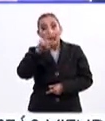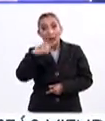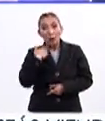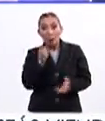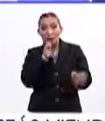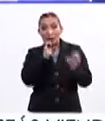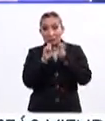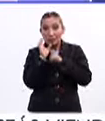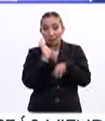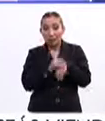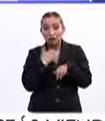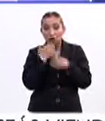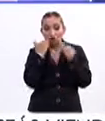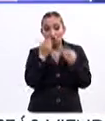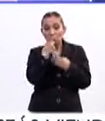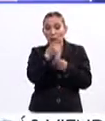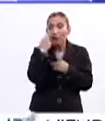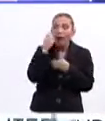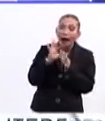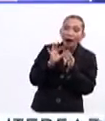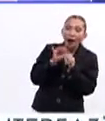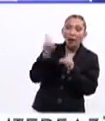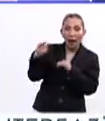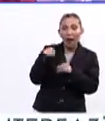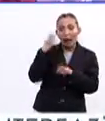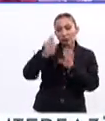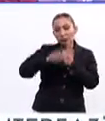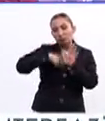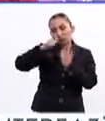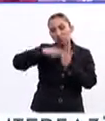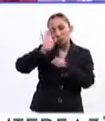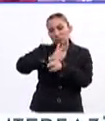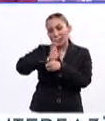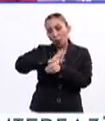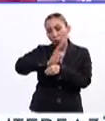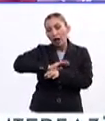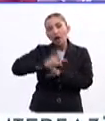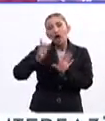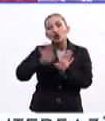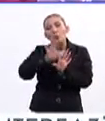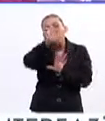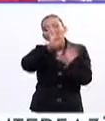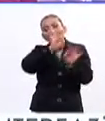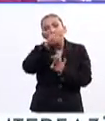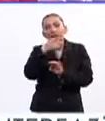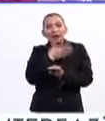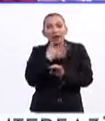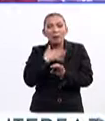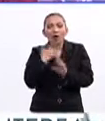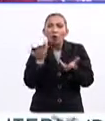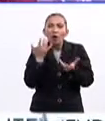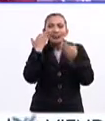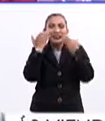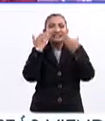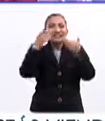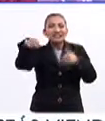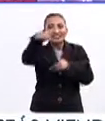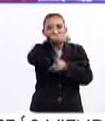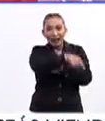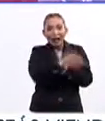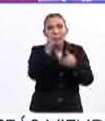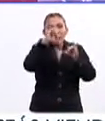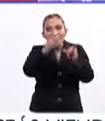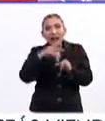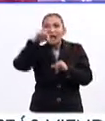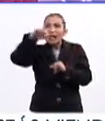concedió su entrevista y su testimonio para este documental. Entonces tenemos como un poco de los testimonios,